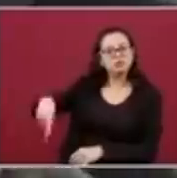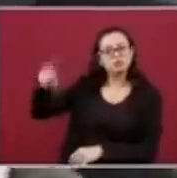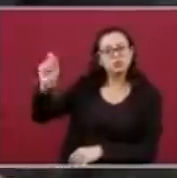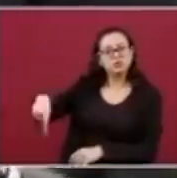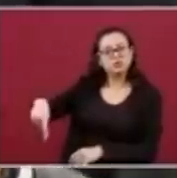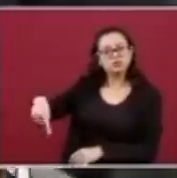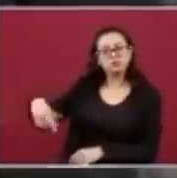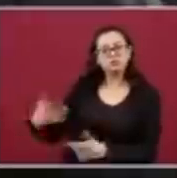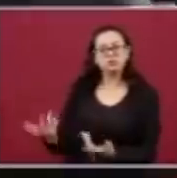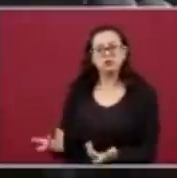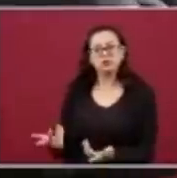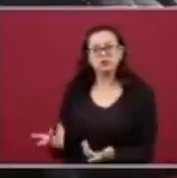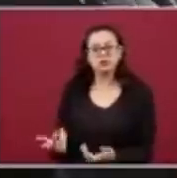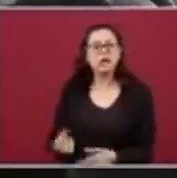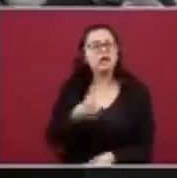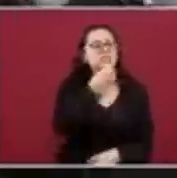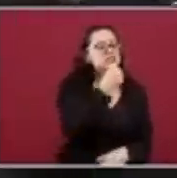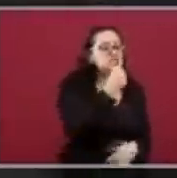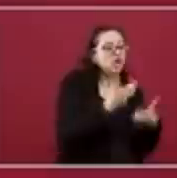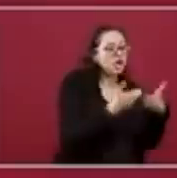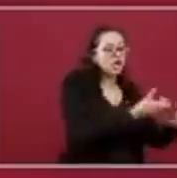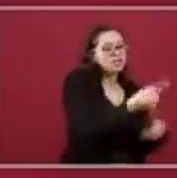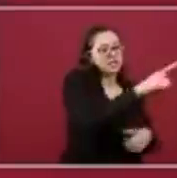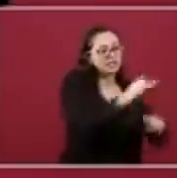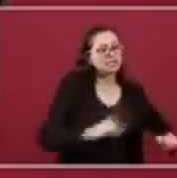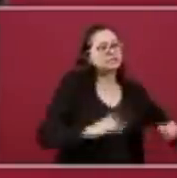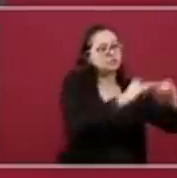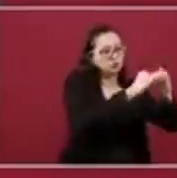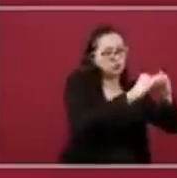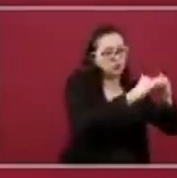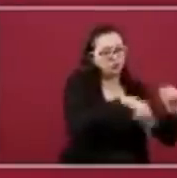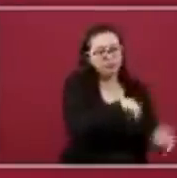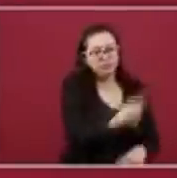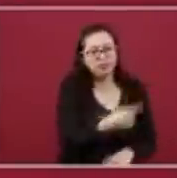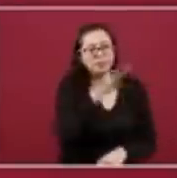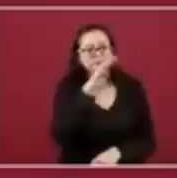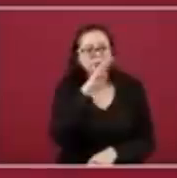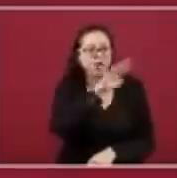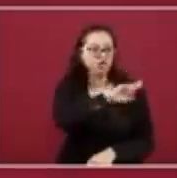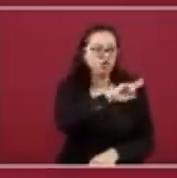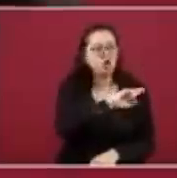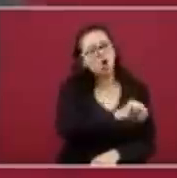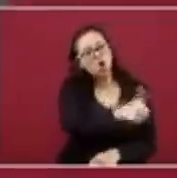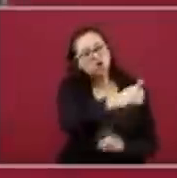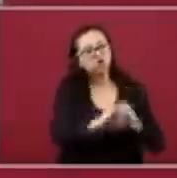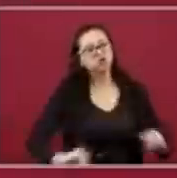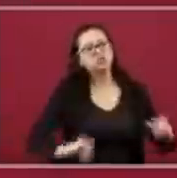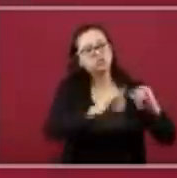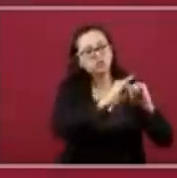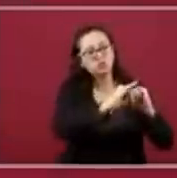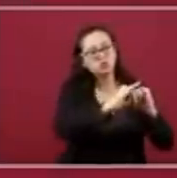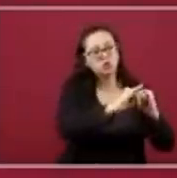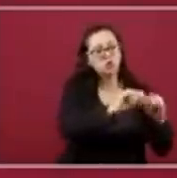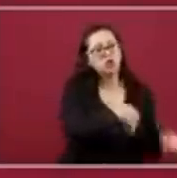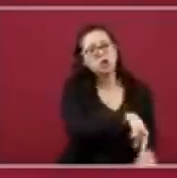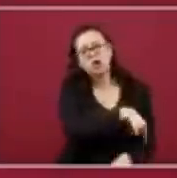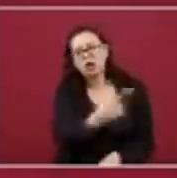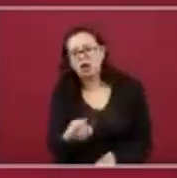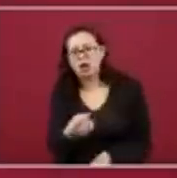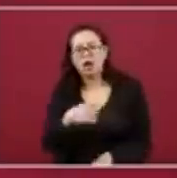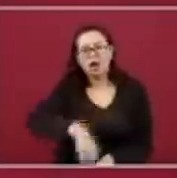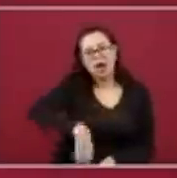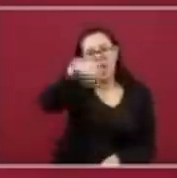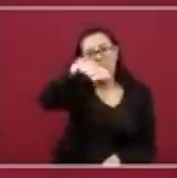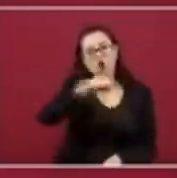Para niños de la calle, un instituto. Para madres solteras, un instituto. Para